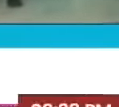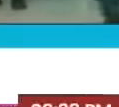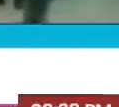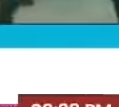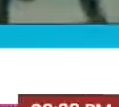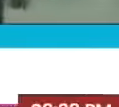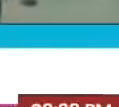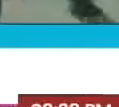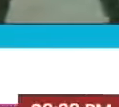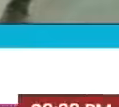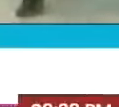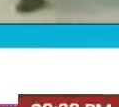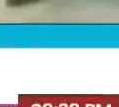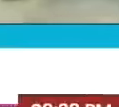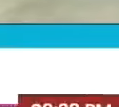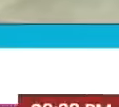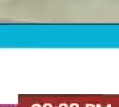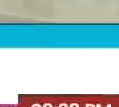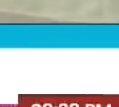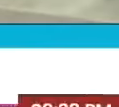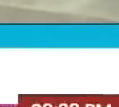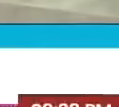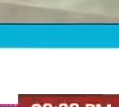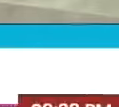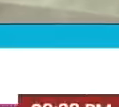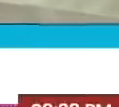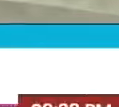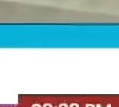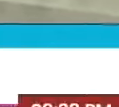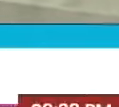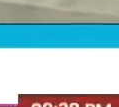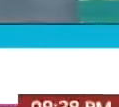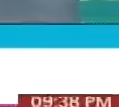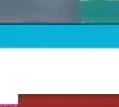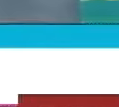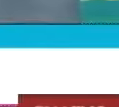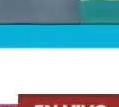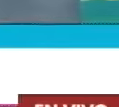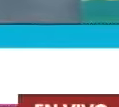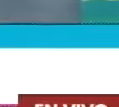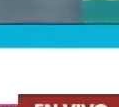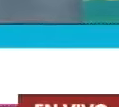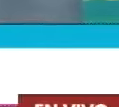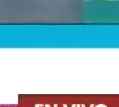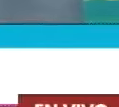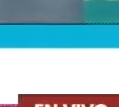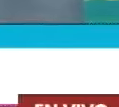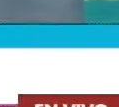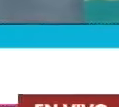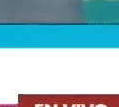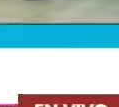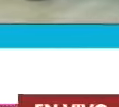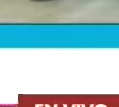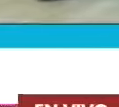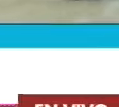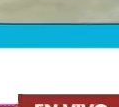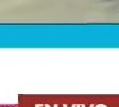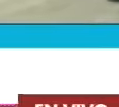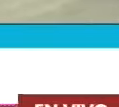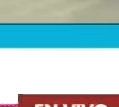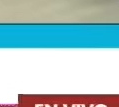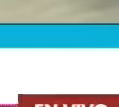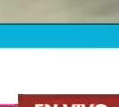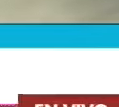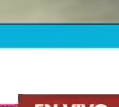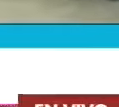no fallarle al presidente. Maduro está contigo, en la buena y en la mala. Maduro es ese